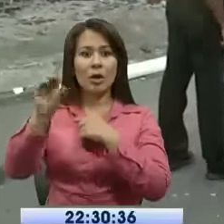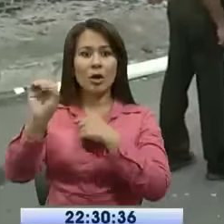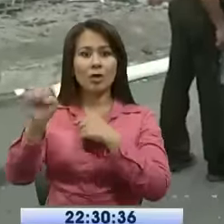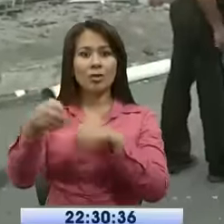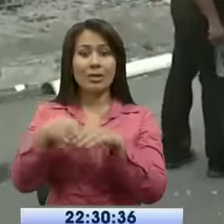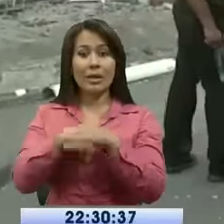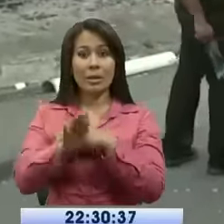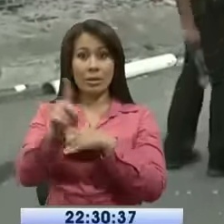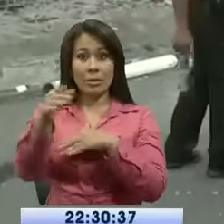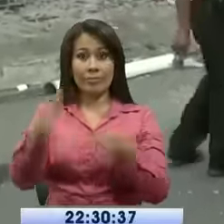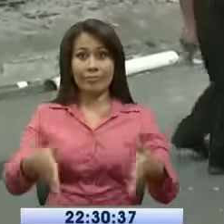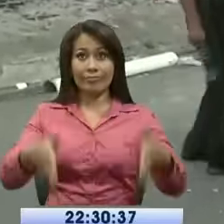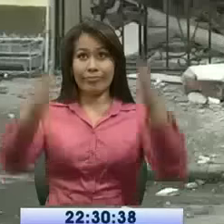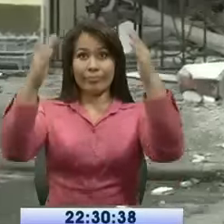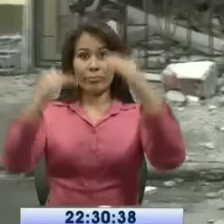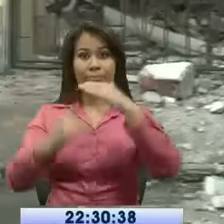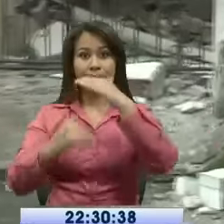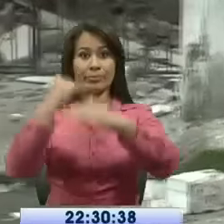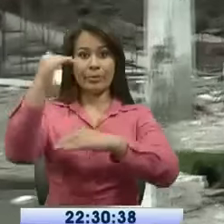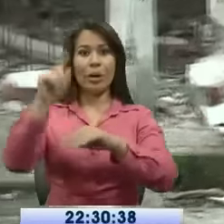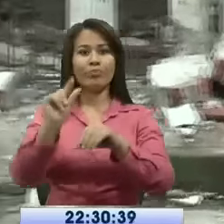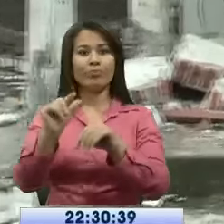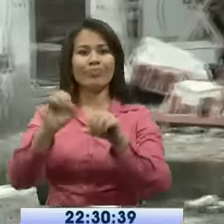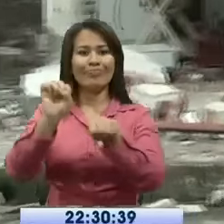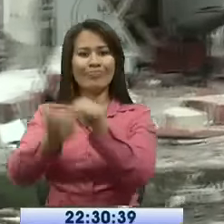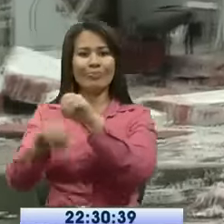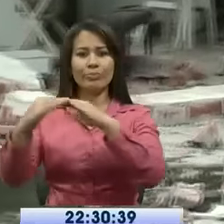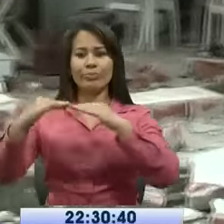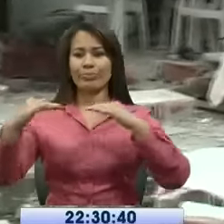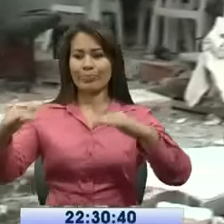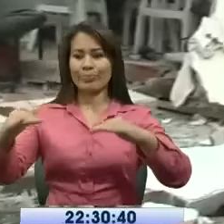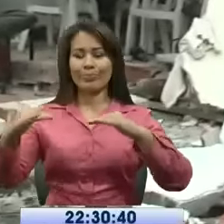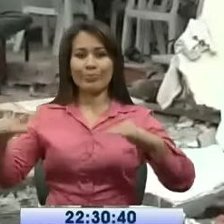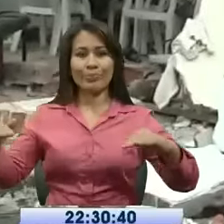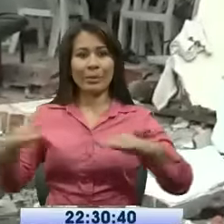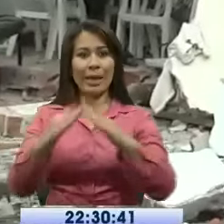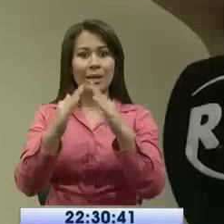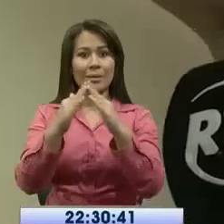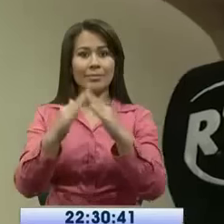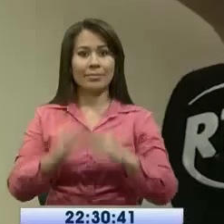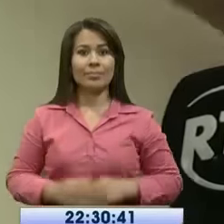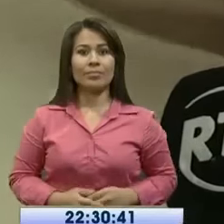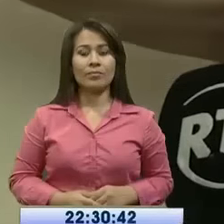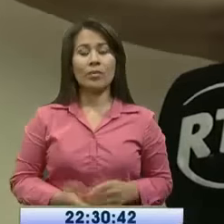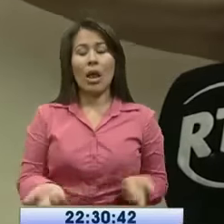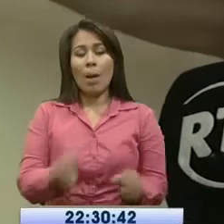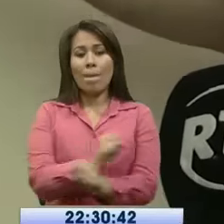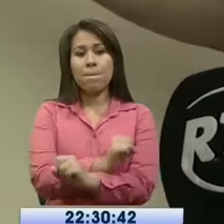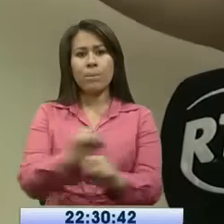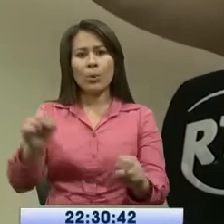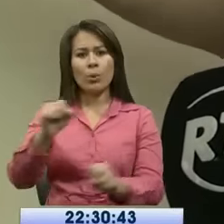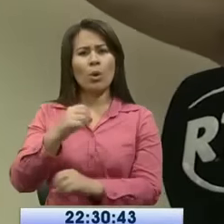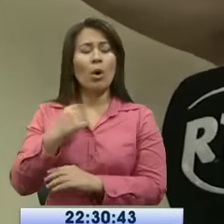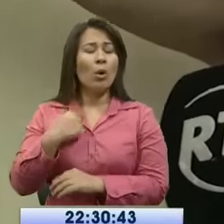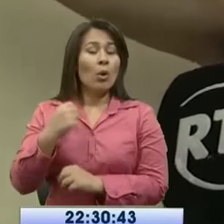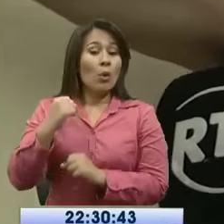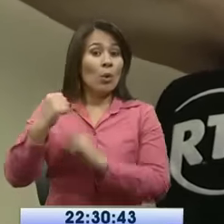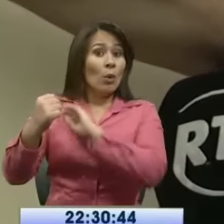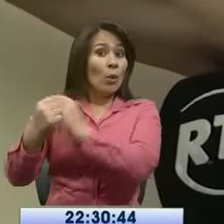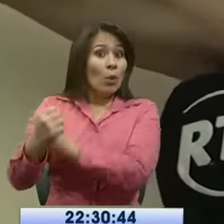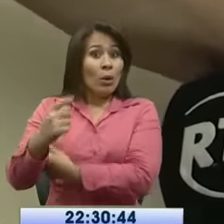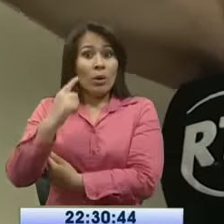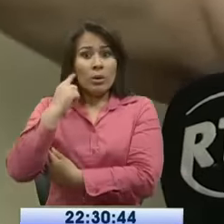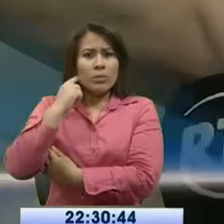vivienda de 2 pisos que dejó parcialmente destruida la planta baja de la casa. Una explosión pero durísima que uno se queda que